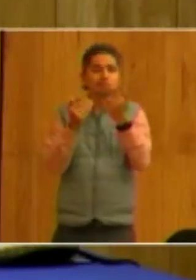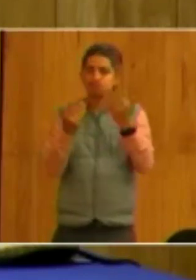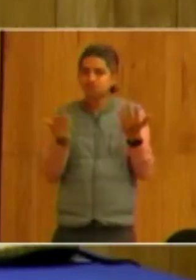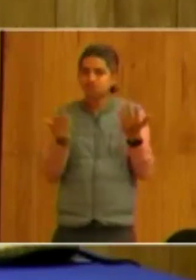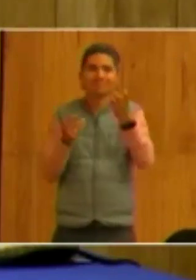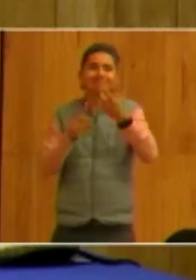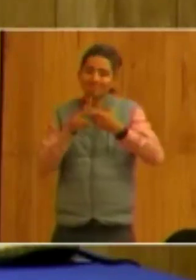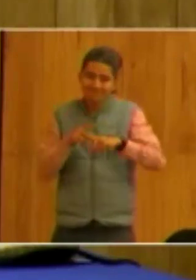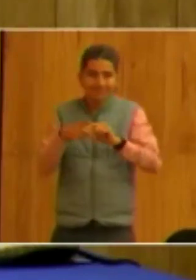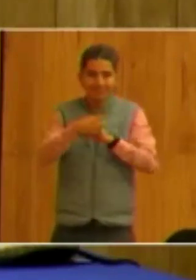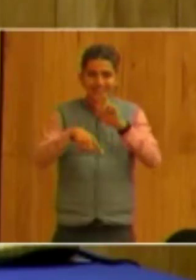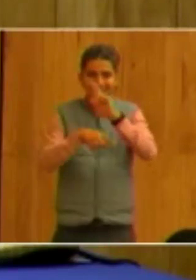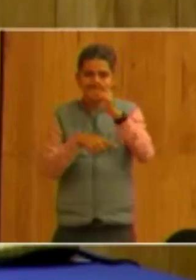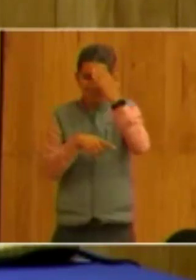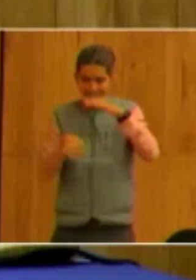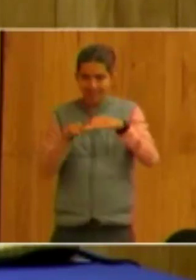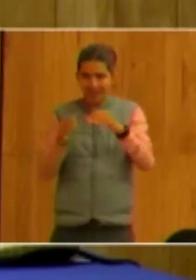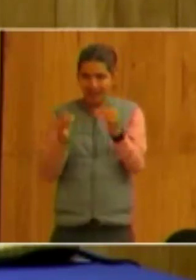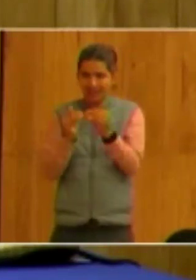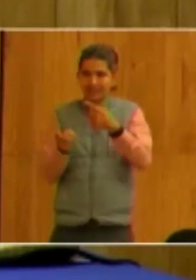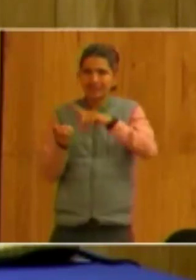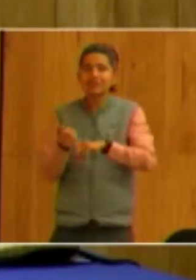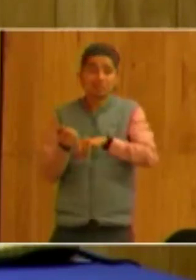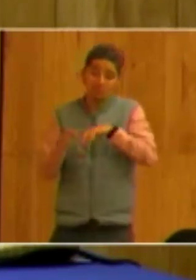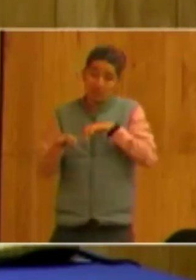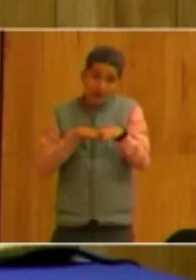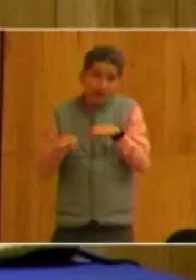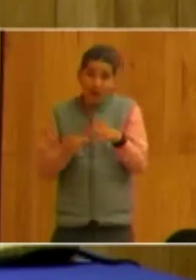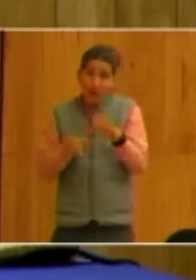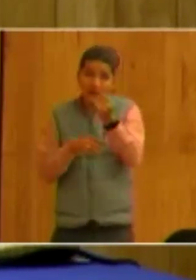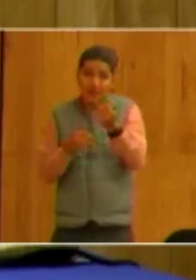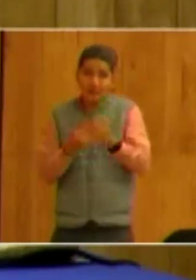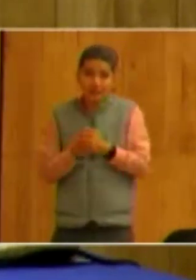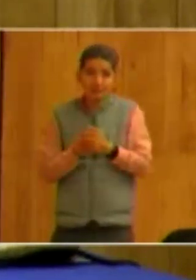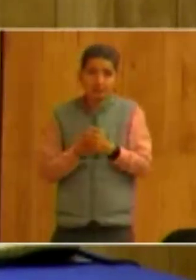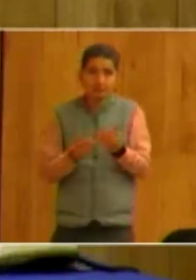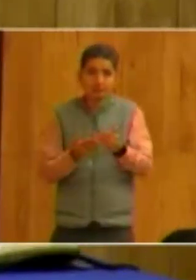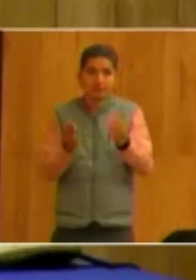que empecemos por reconocer que el trabajo en casa es trabajo. Adelante, licenciada.